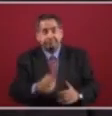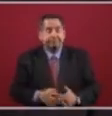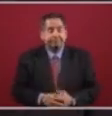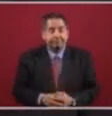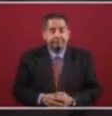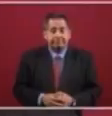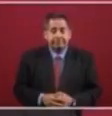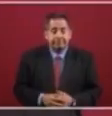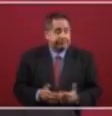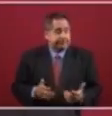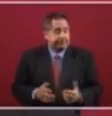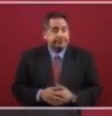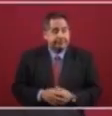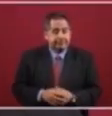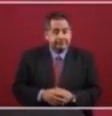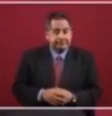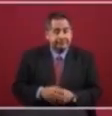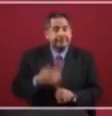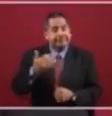y